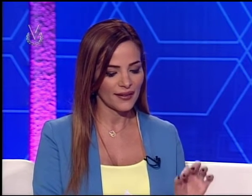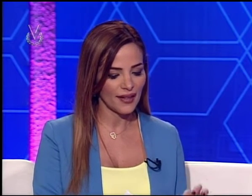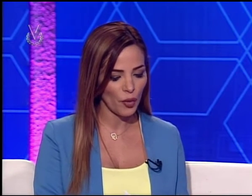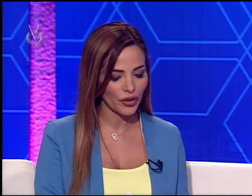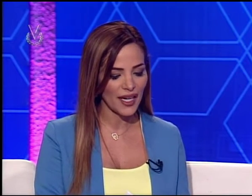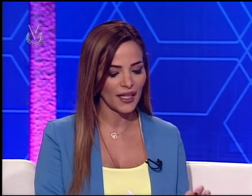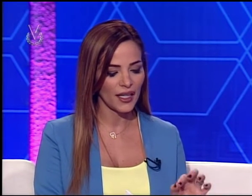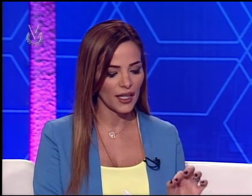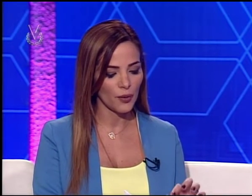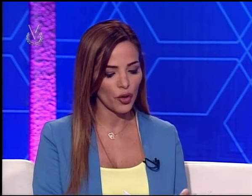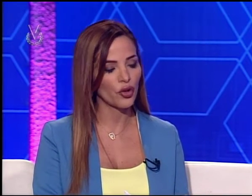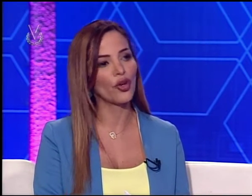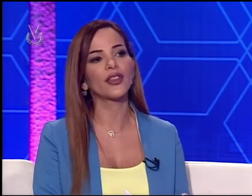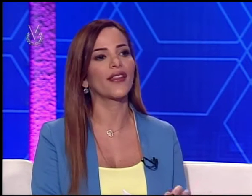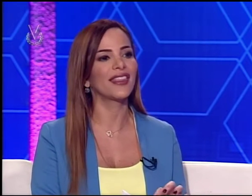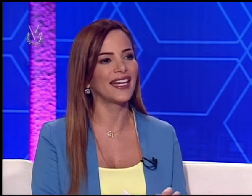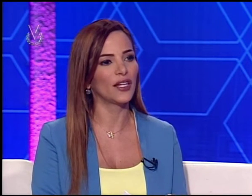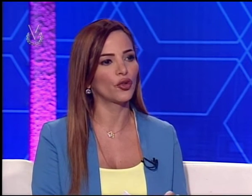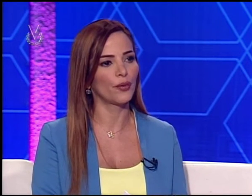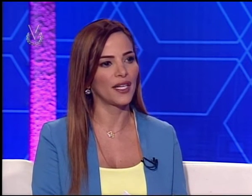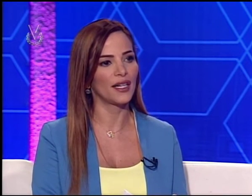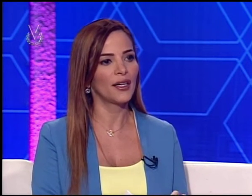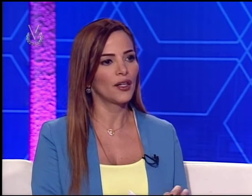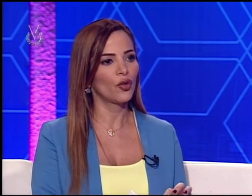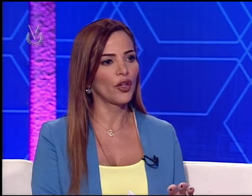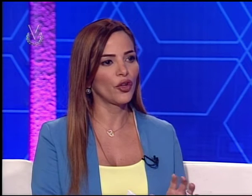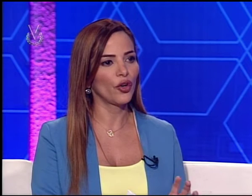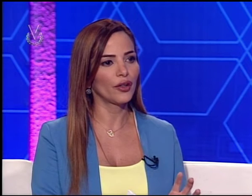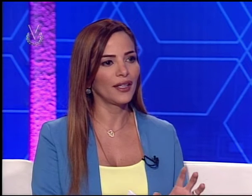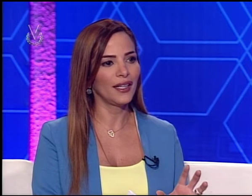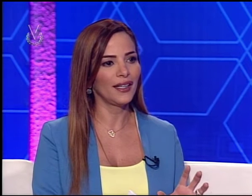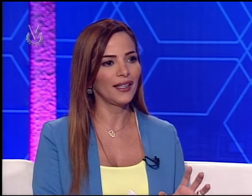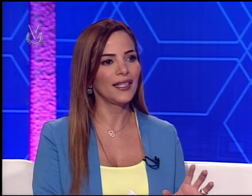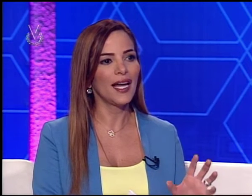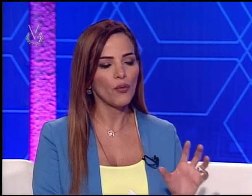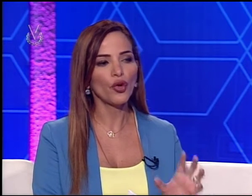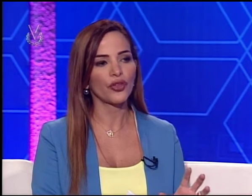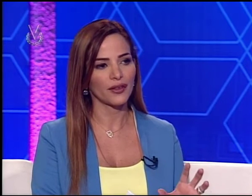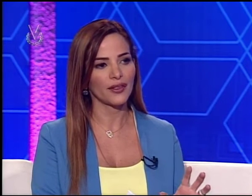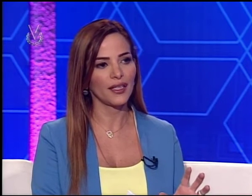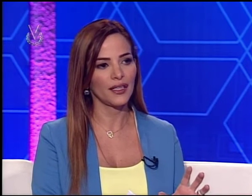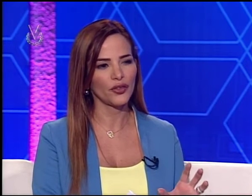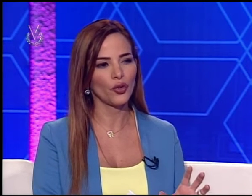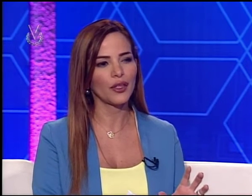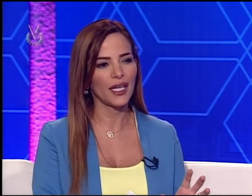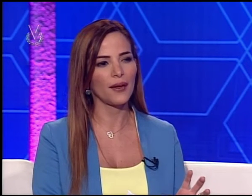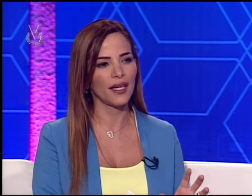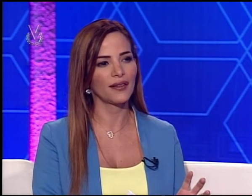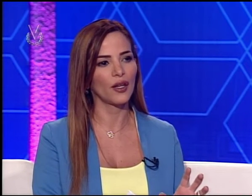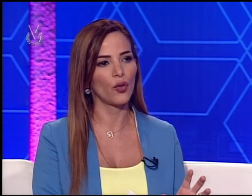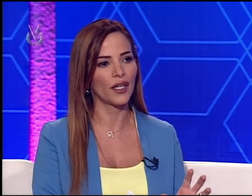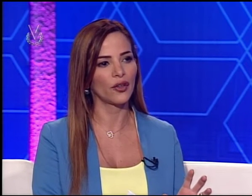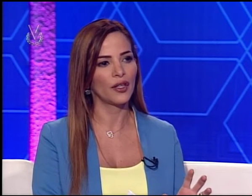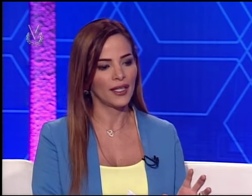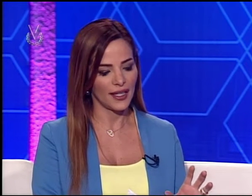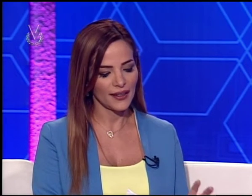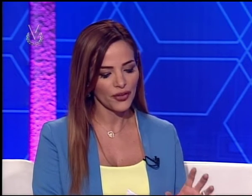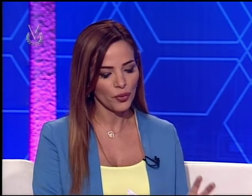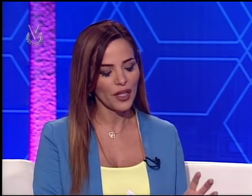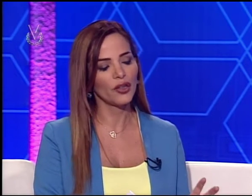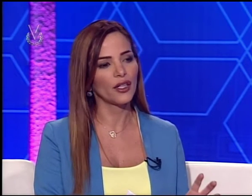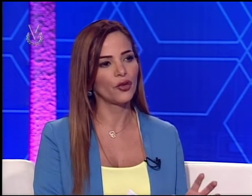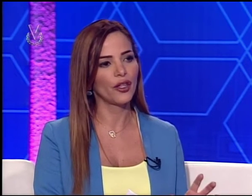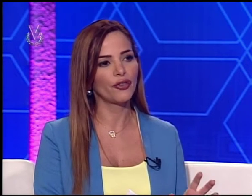de sabotaje y boicot de la economía. Cuando la MUD suscribe este acuerdo,